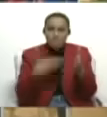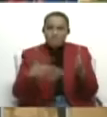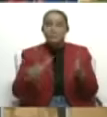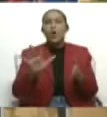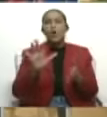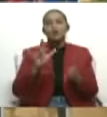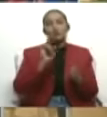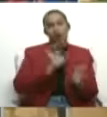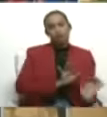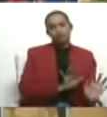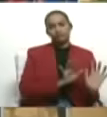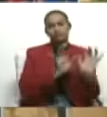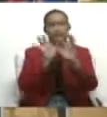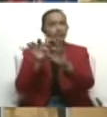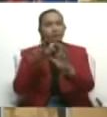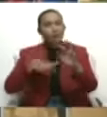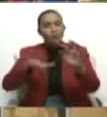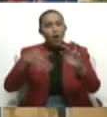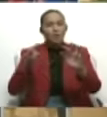una invitación